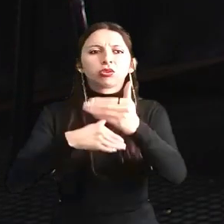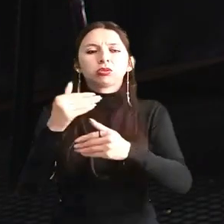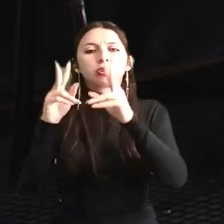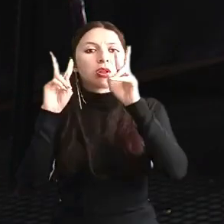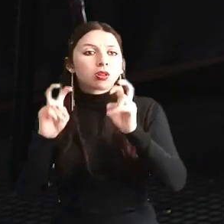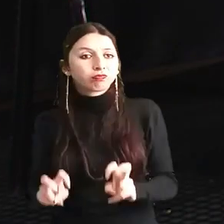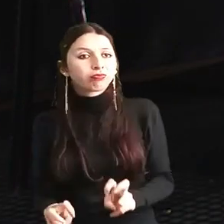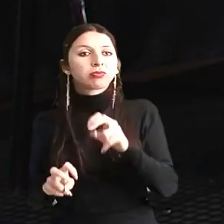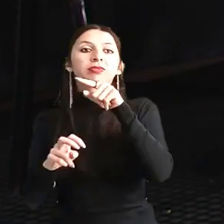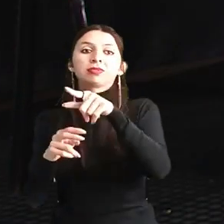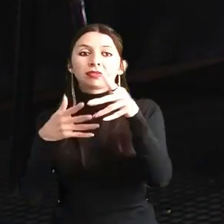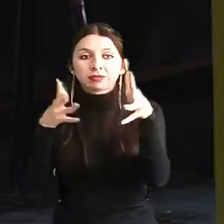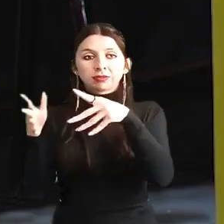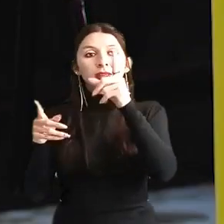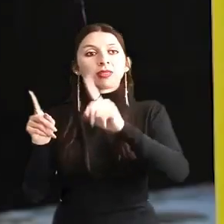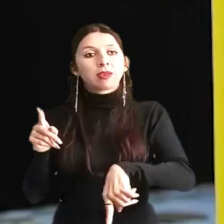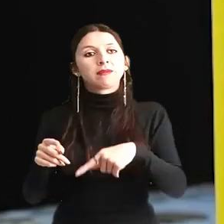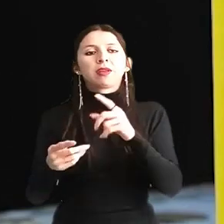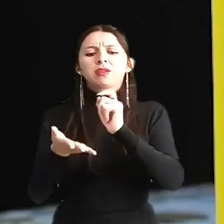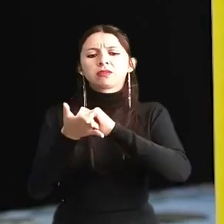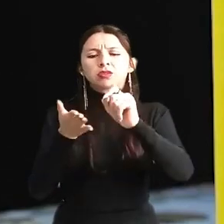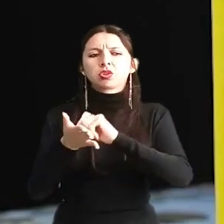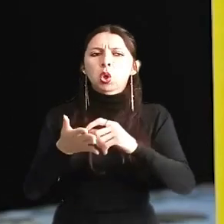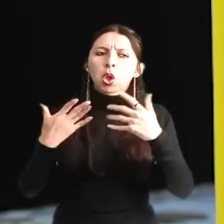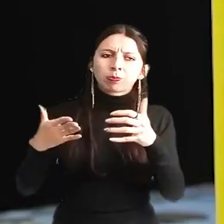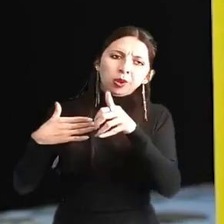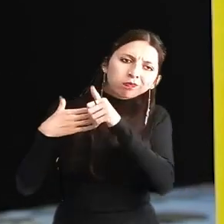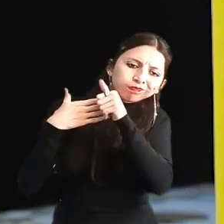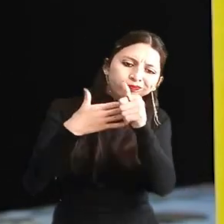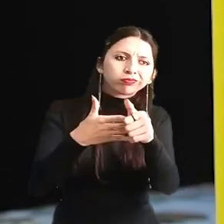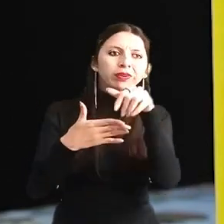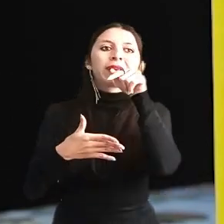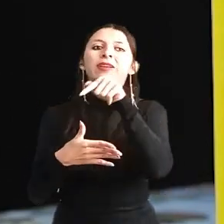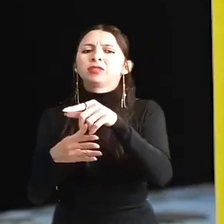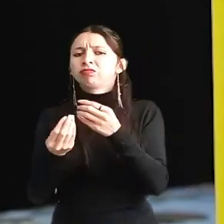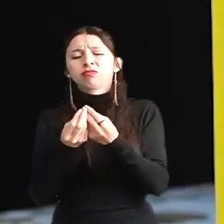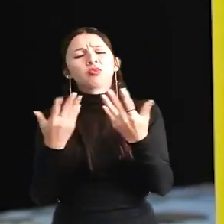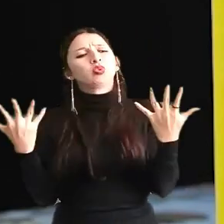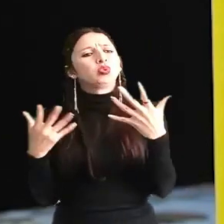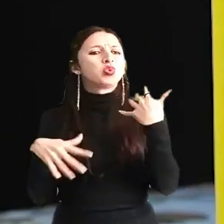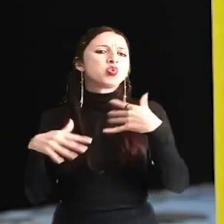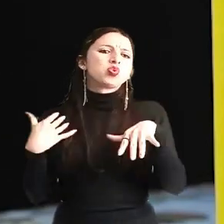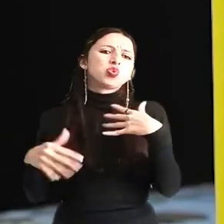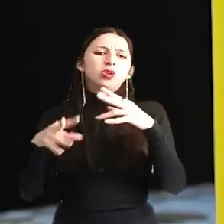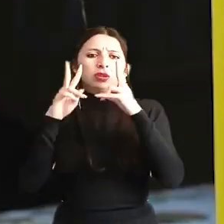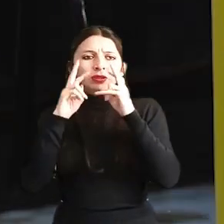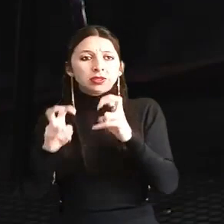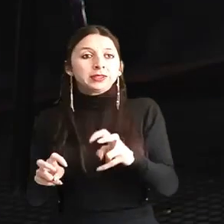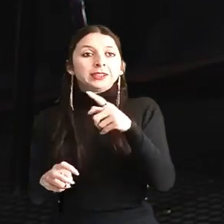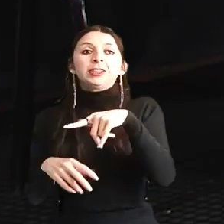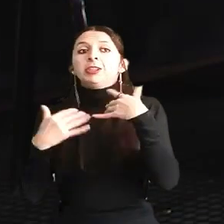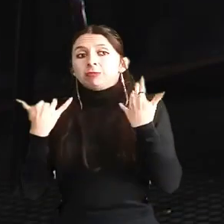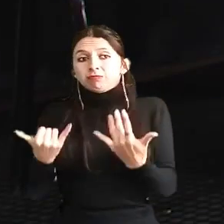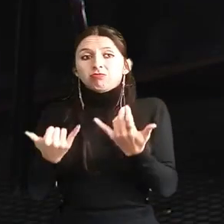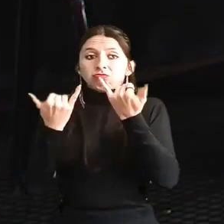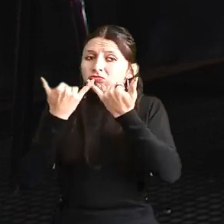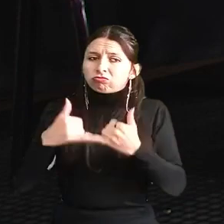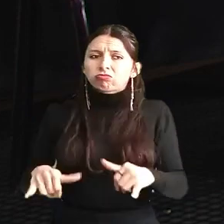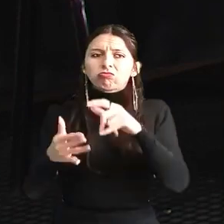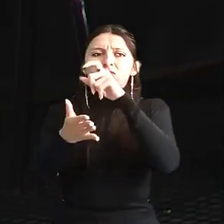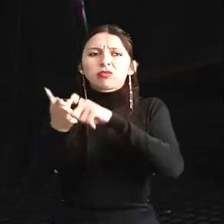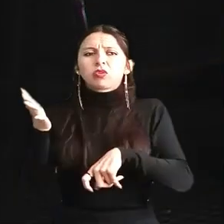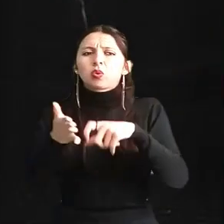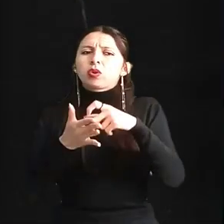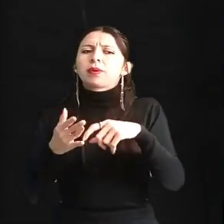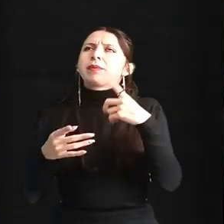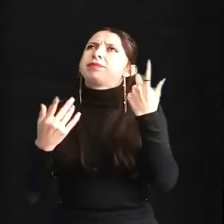y de escritura de artículos científicos y tenemos muchísimas investigaciones en la universidad que a veces no se